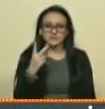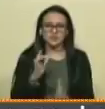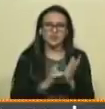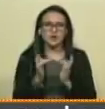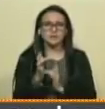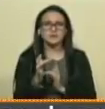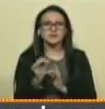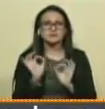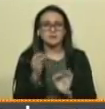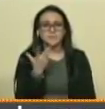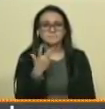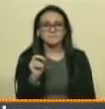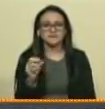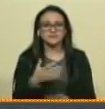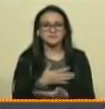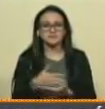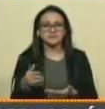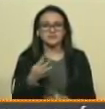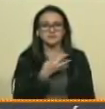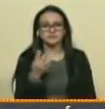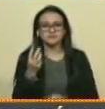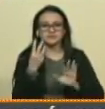de